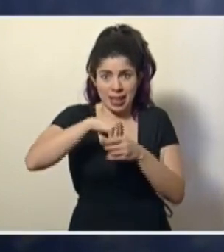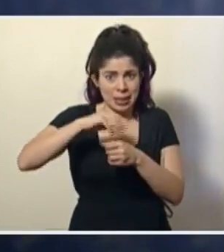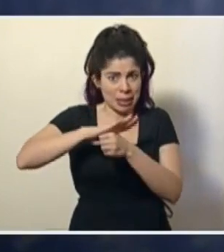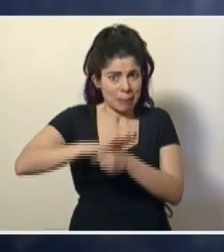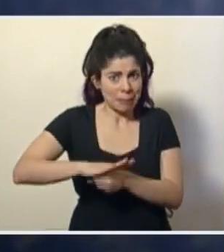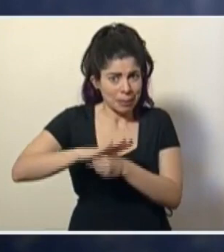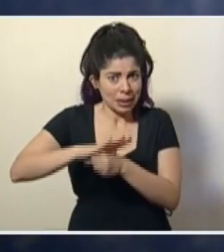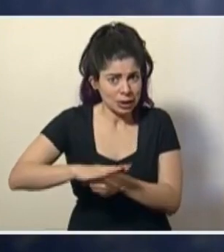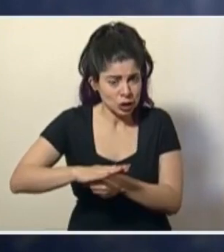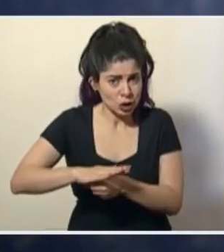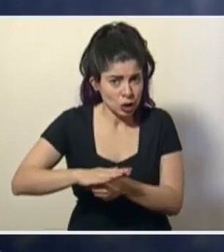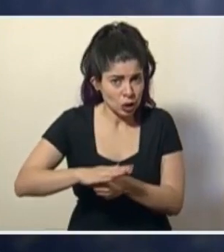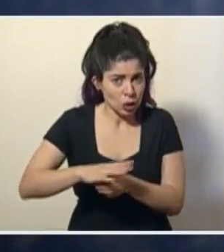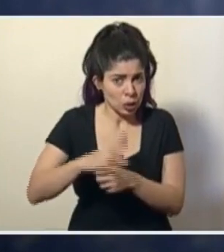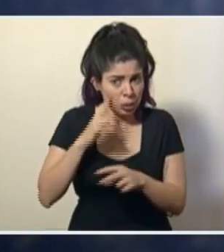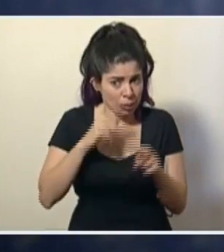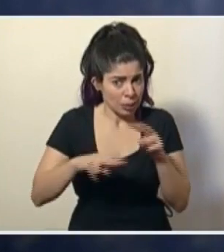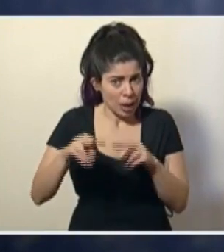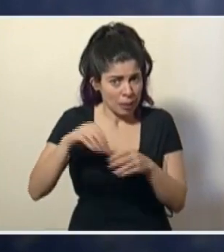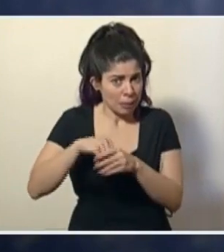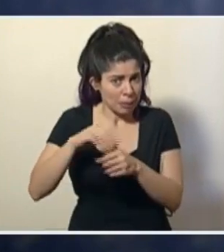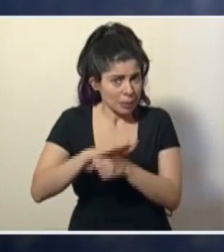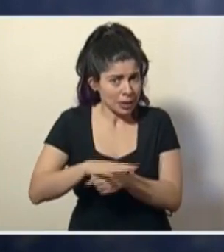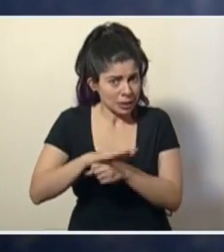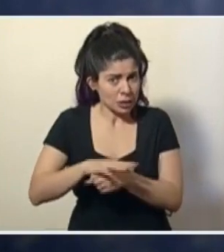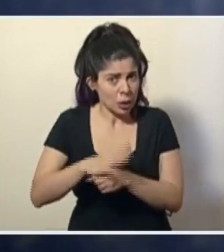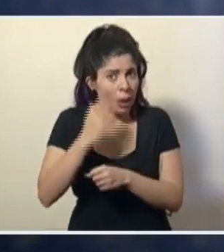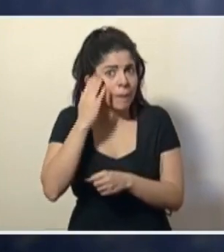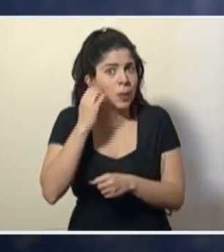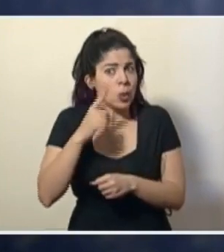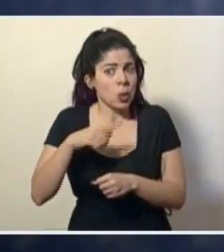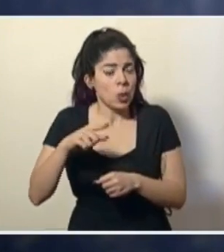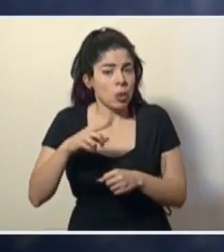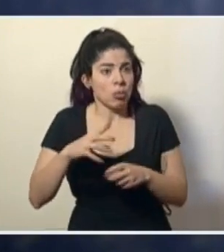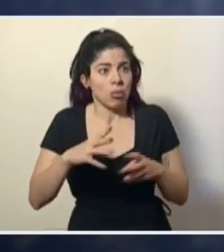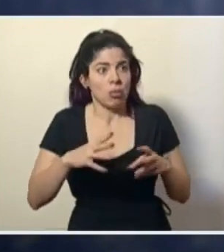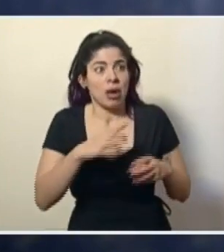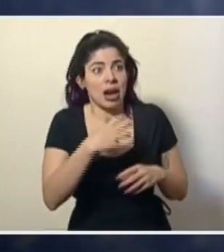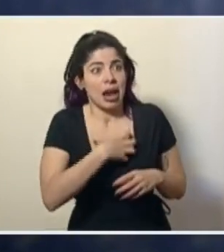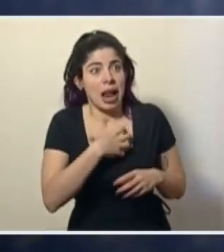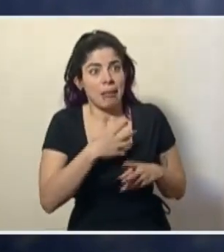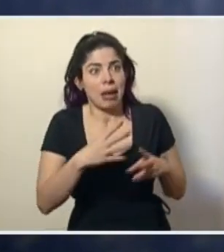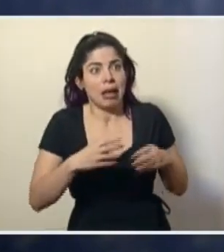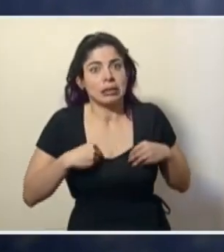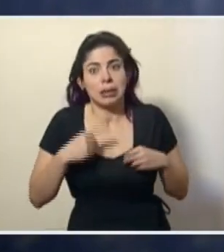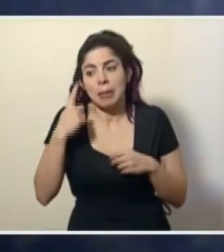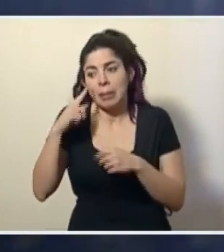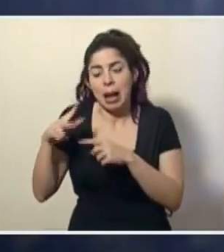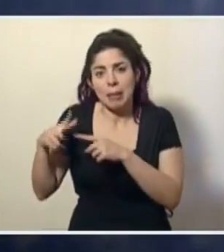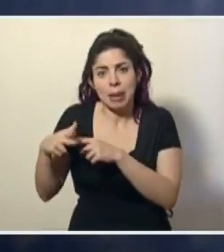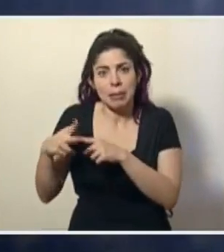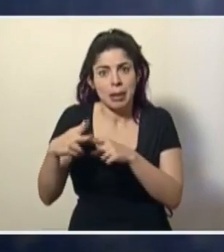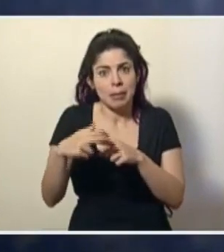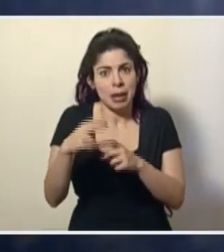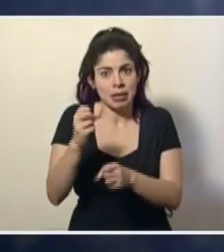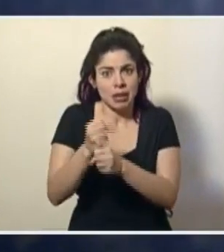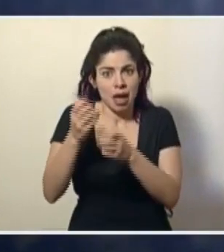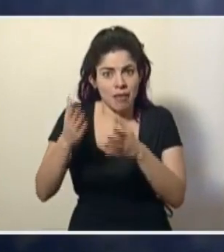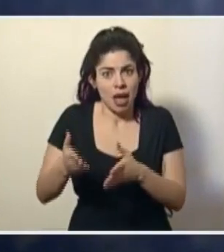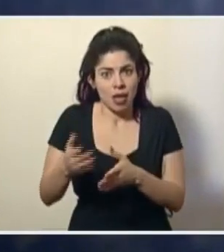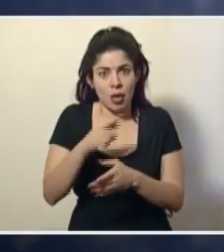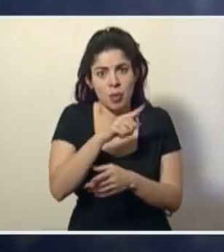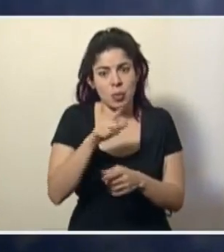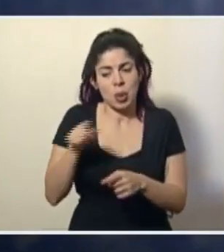interna que se está percibiendo, accediendo a los reclamos para que se separen a funcionarios de los que están